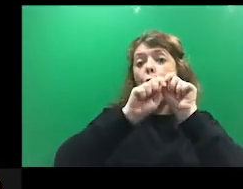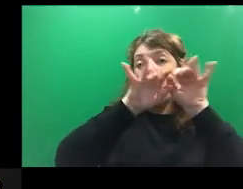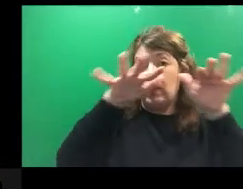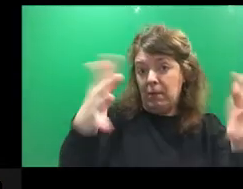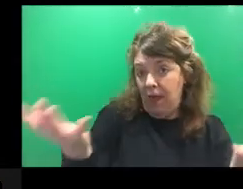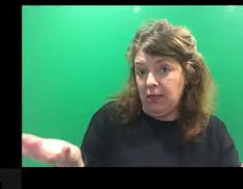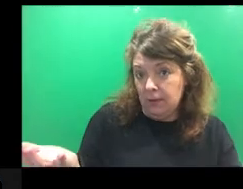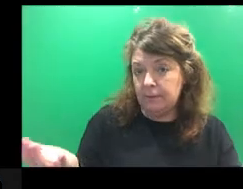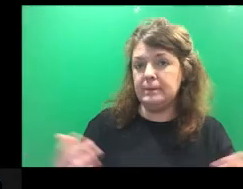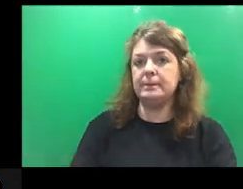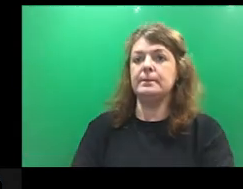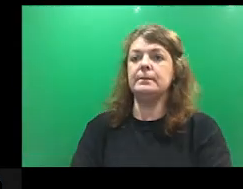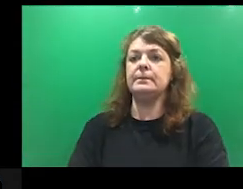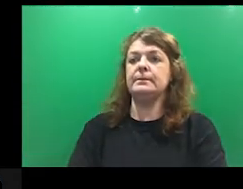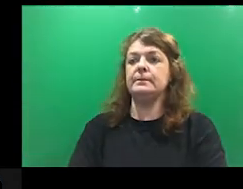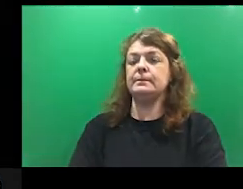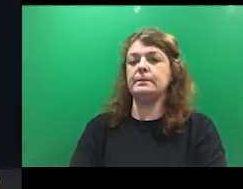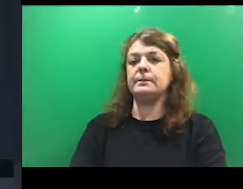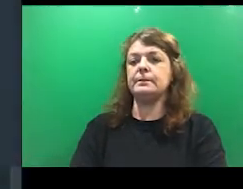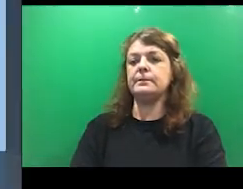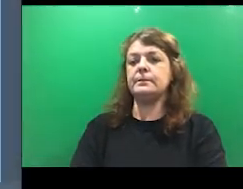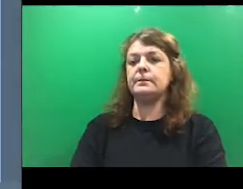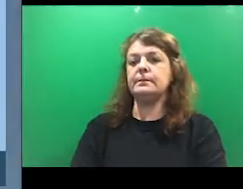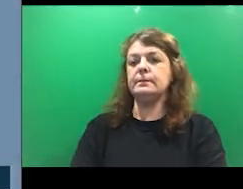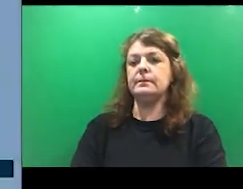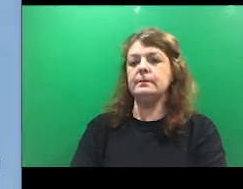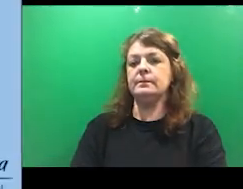e incluso los estamos aumentando nosotros.